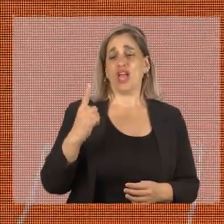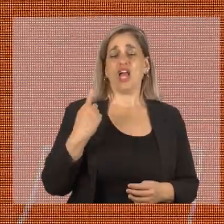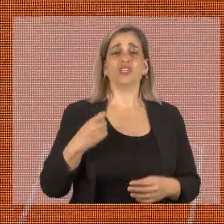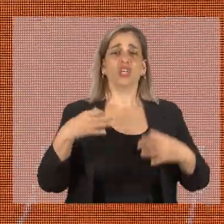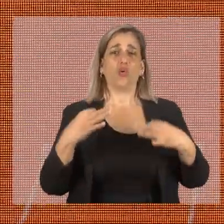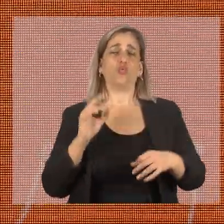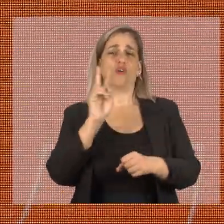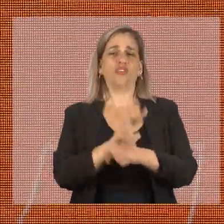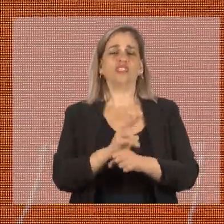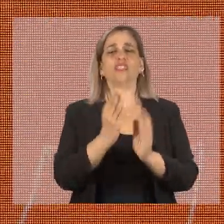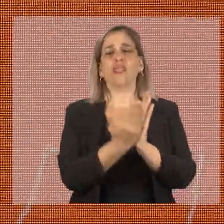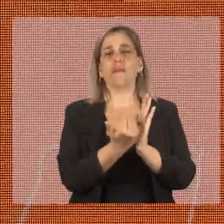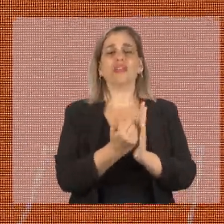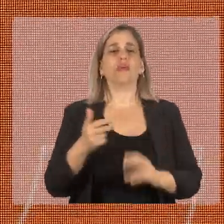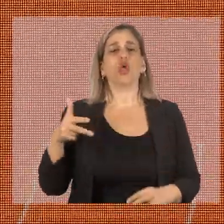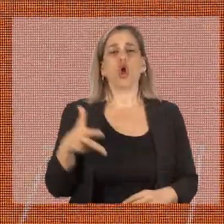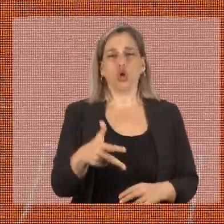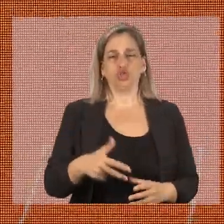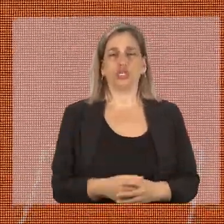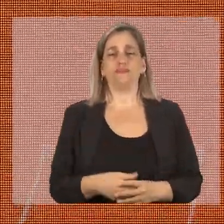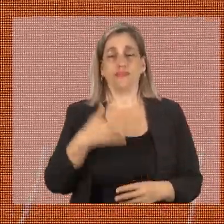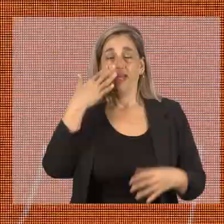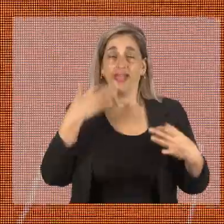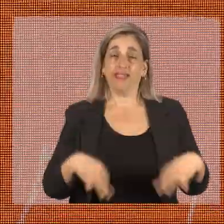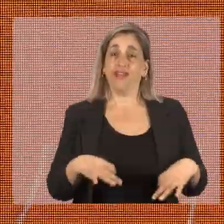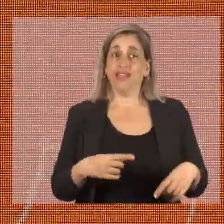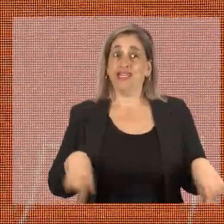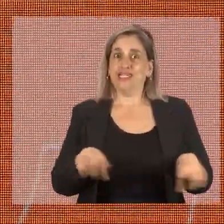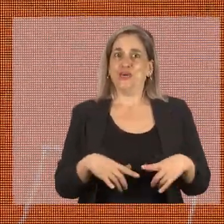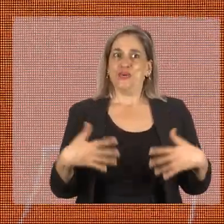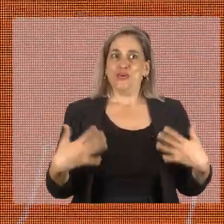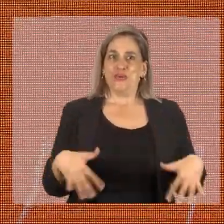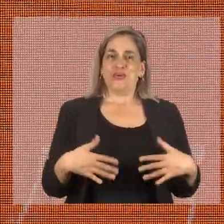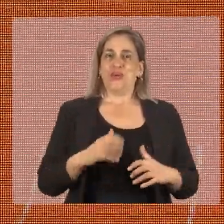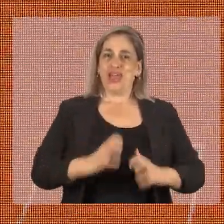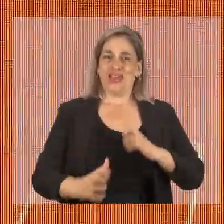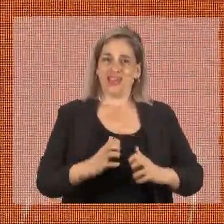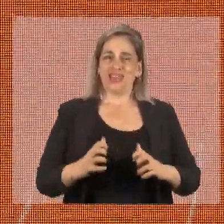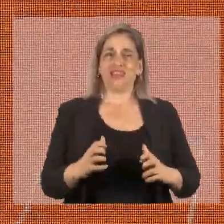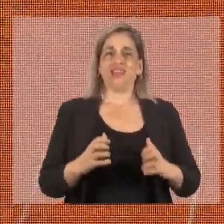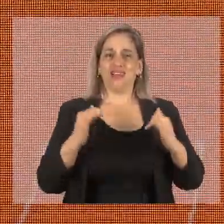Ayer estuve en la ciudad de Rocha y la verdad que a uno le cargan las pilas